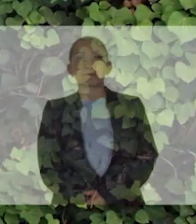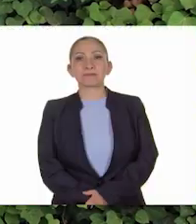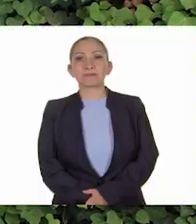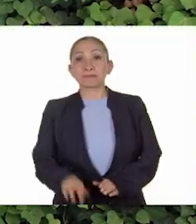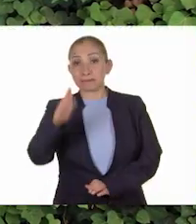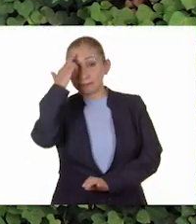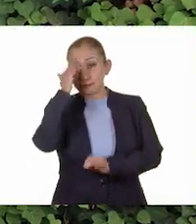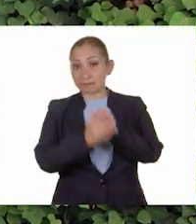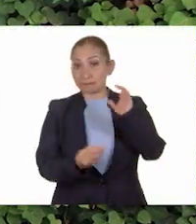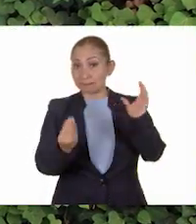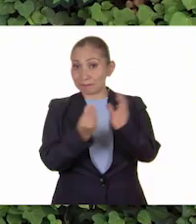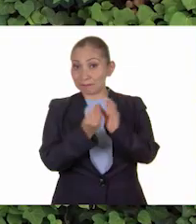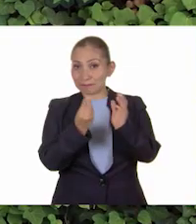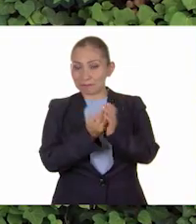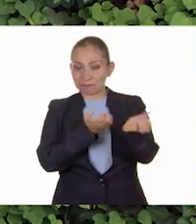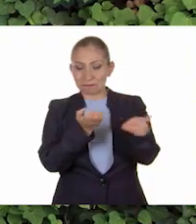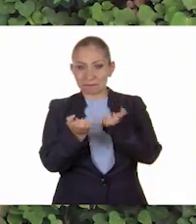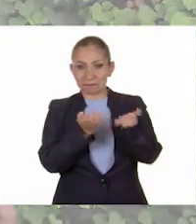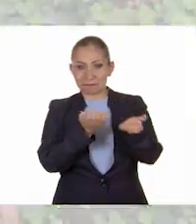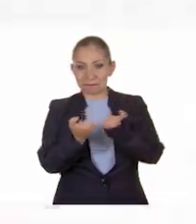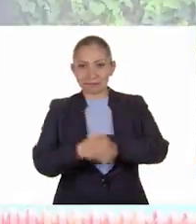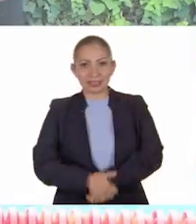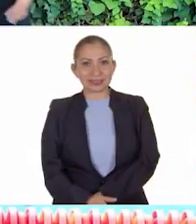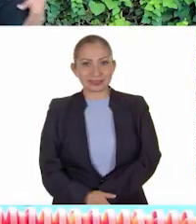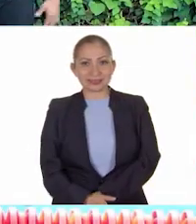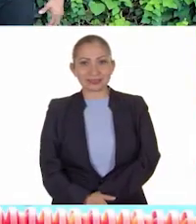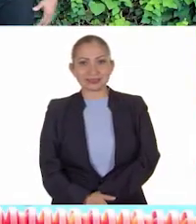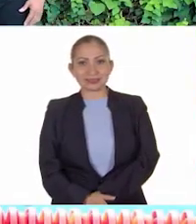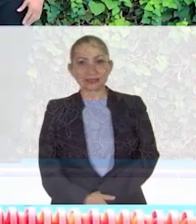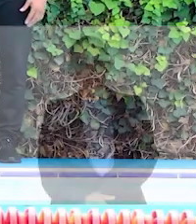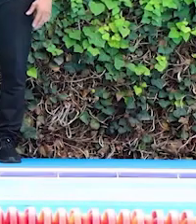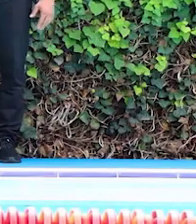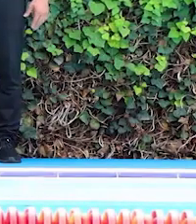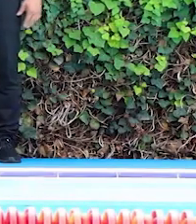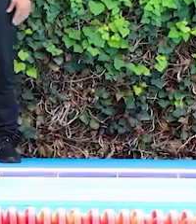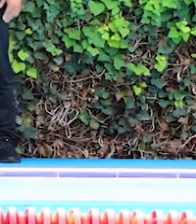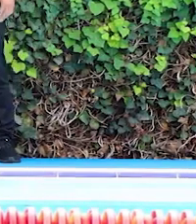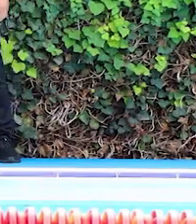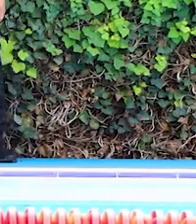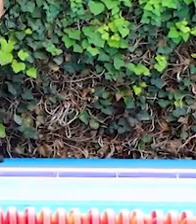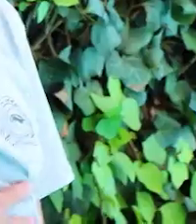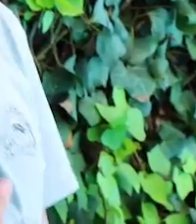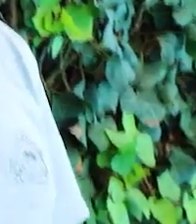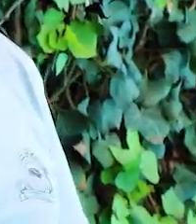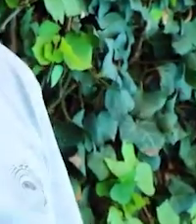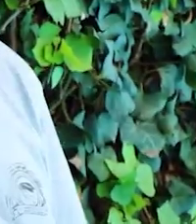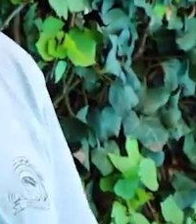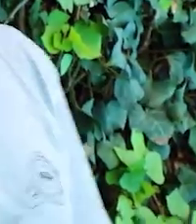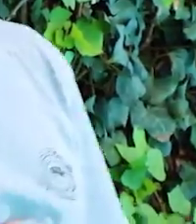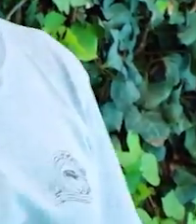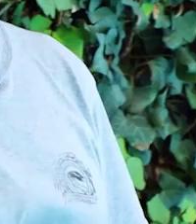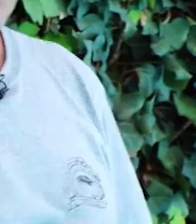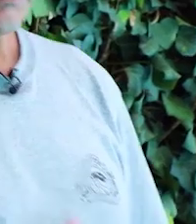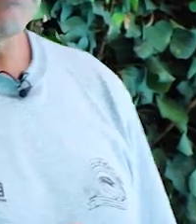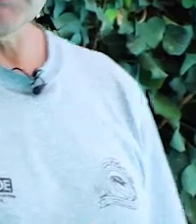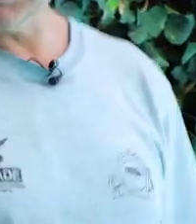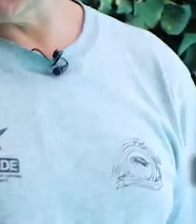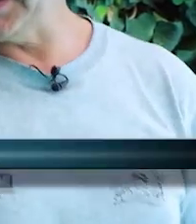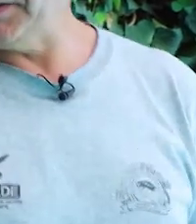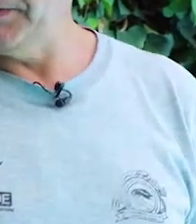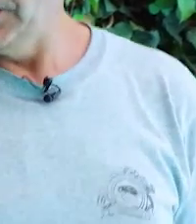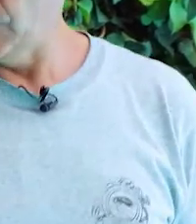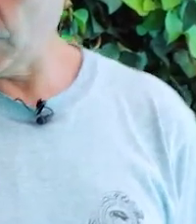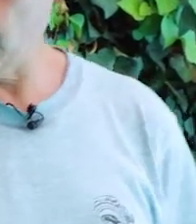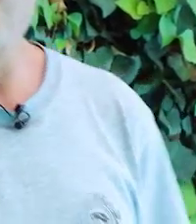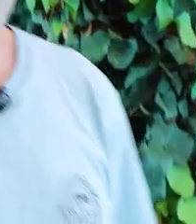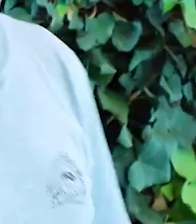Recuerda, entre clase y clase, activa tu cuerpo. En esta ocasión vamos a trabajar la parte del abdomen, el estómago. ¿Qué vamos a hacer,